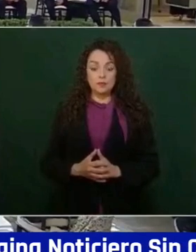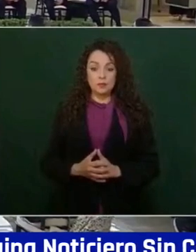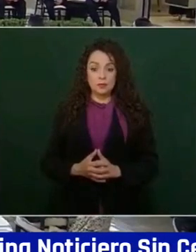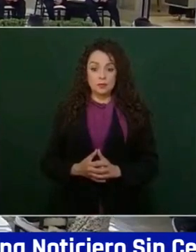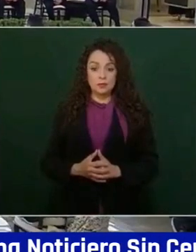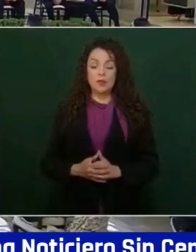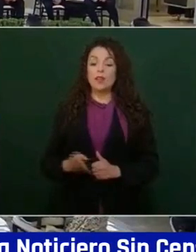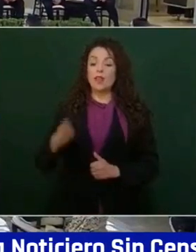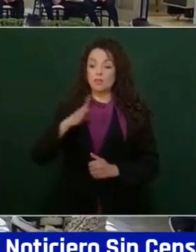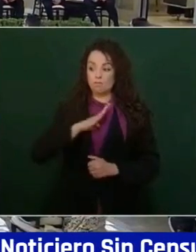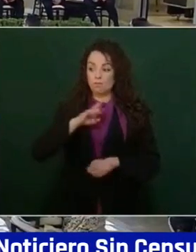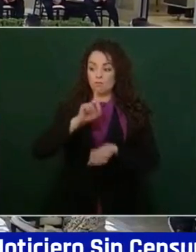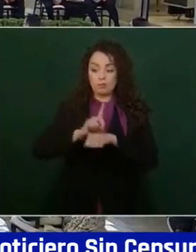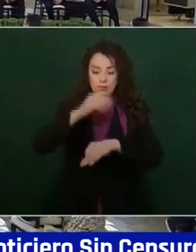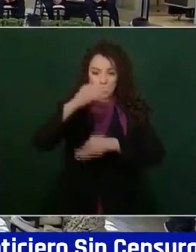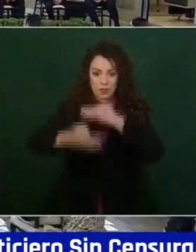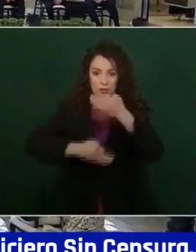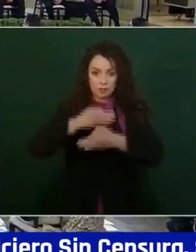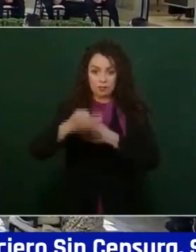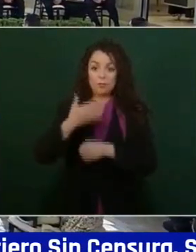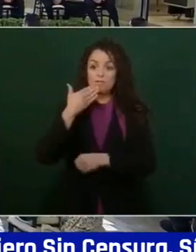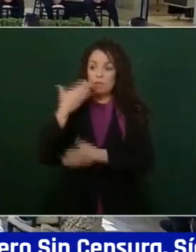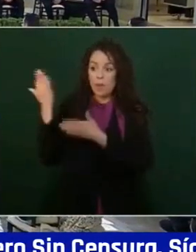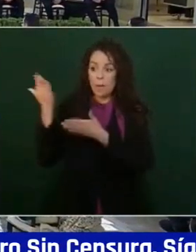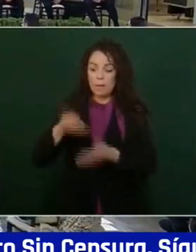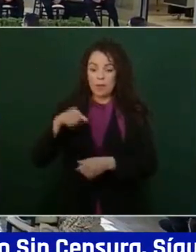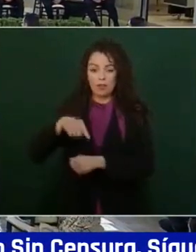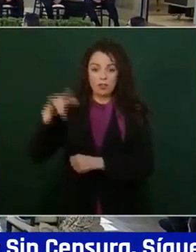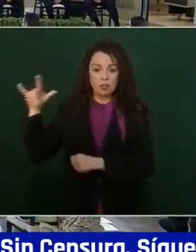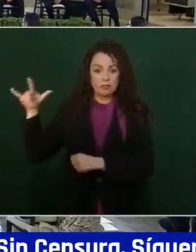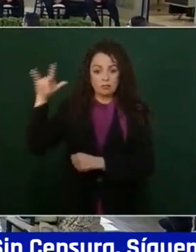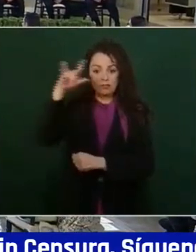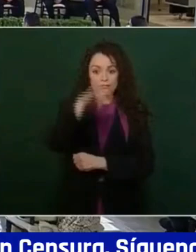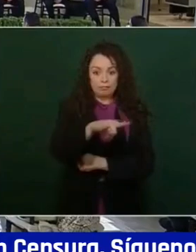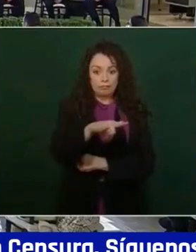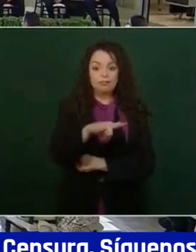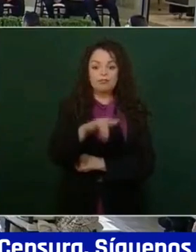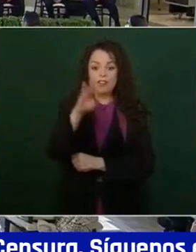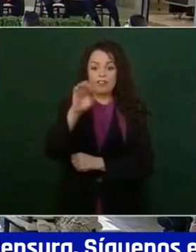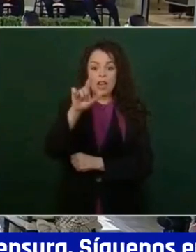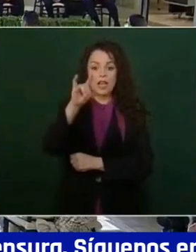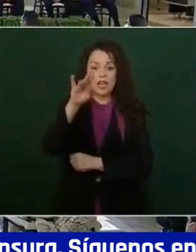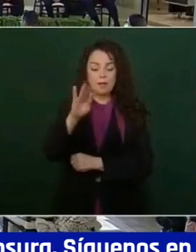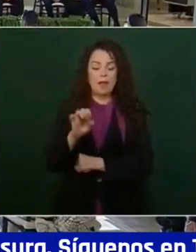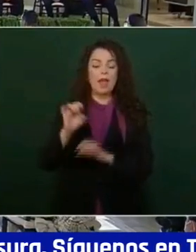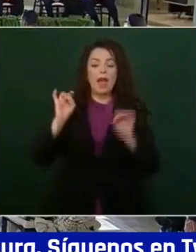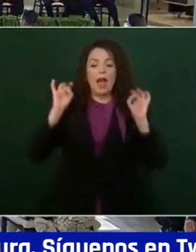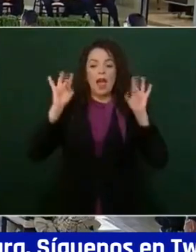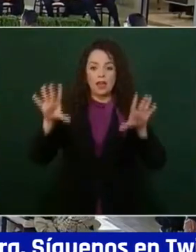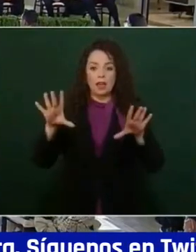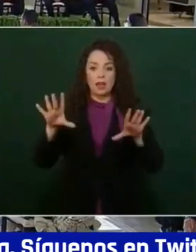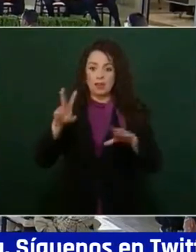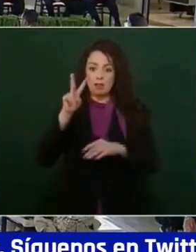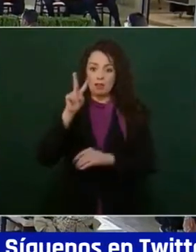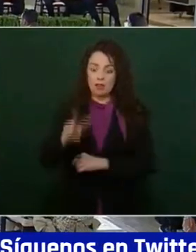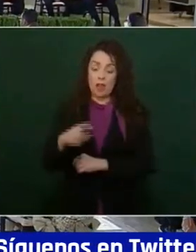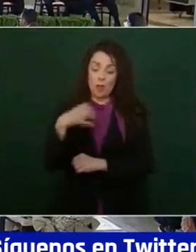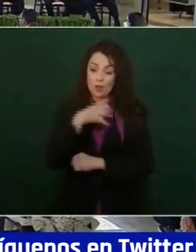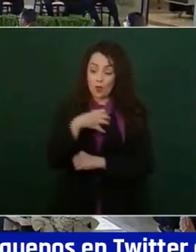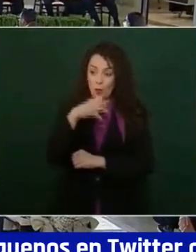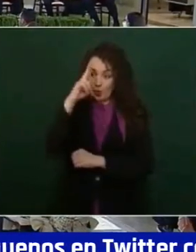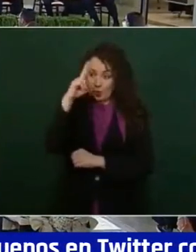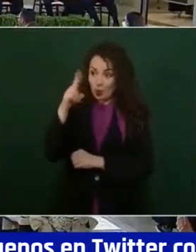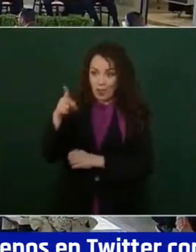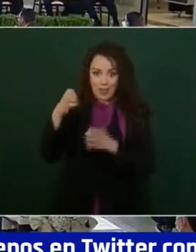Muy buenos días a todos, bienvenidos al Complejo Aeroportuario del Aeropuerto Internacional General Felipe Ángeles. Es un honor tenerlos con nosotros.